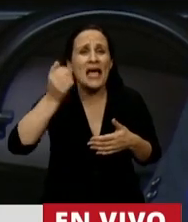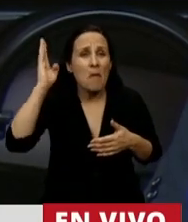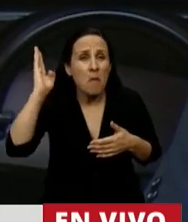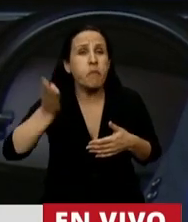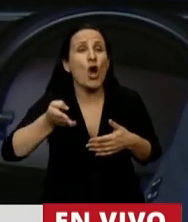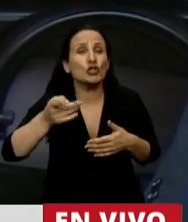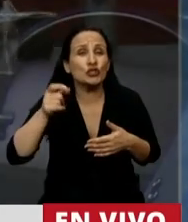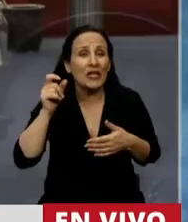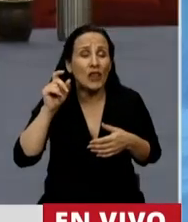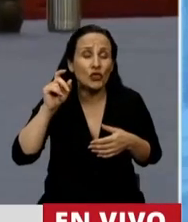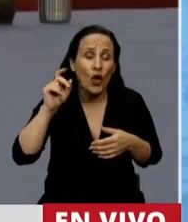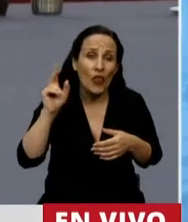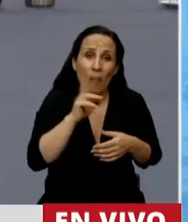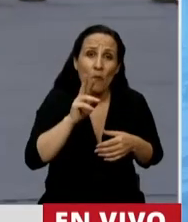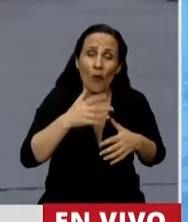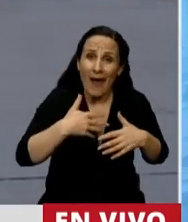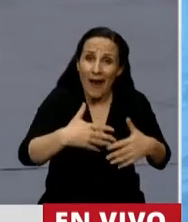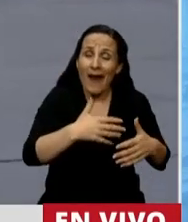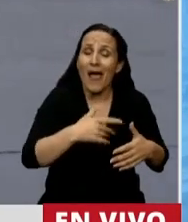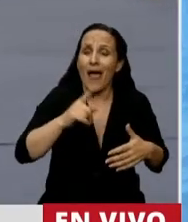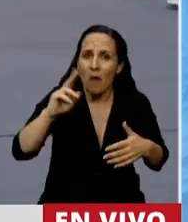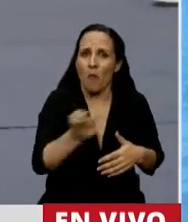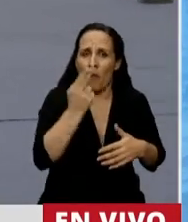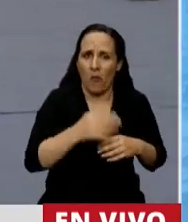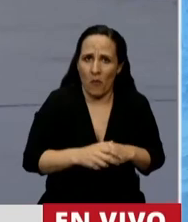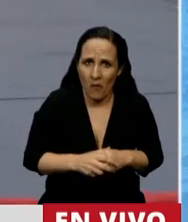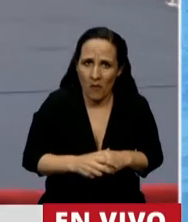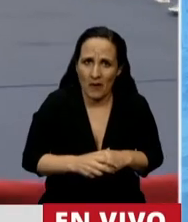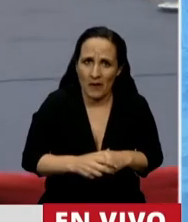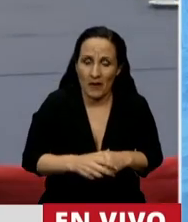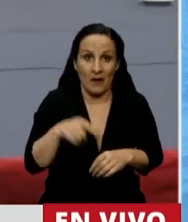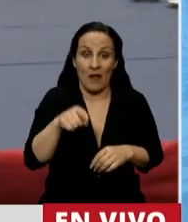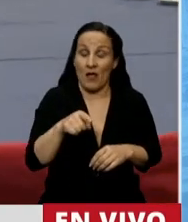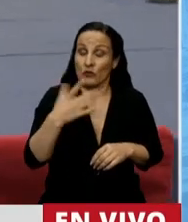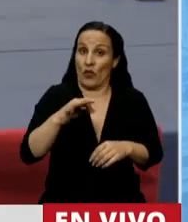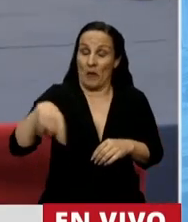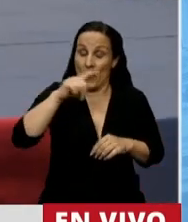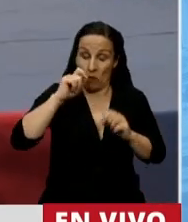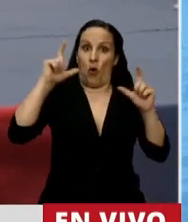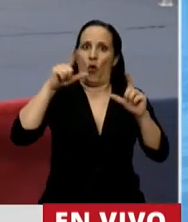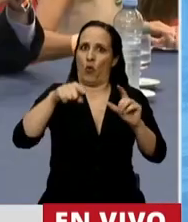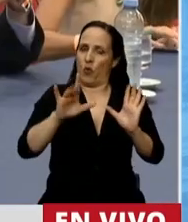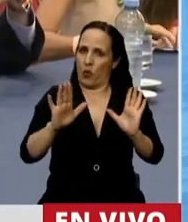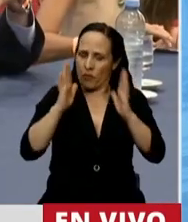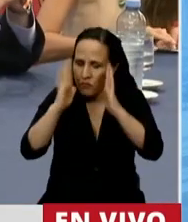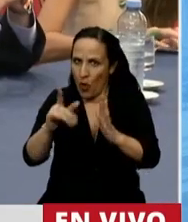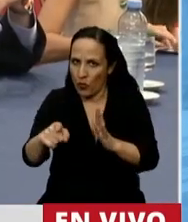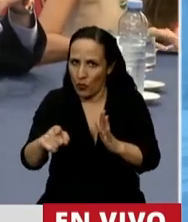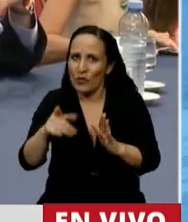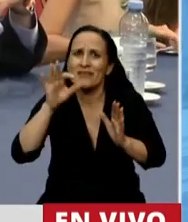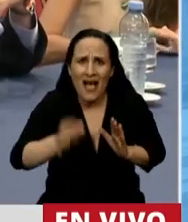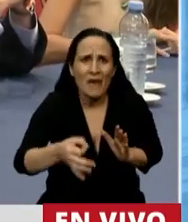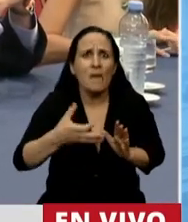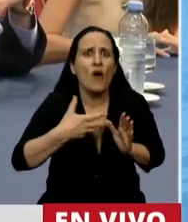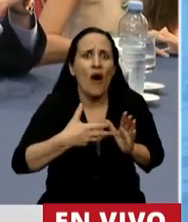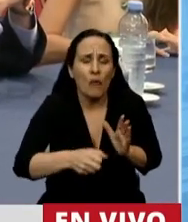17,6% de la muerte materna en la Argentina. Y esto nos debe interpelar, señor presidente. El aborto sabemos que es